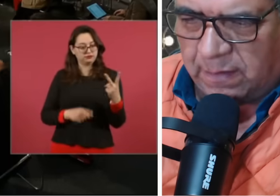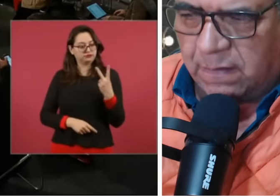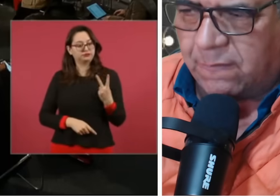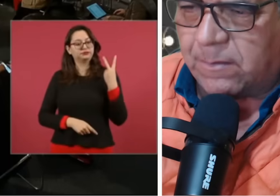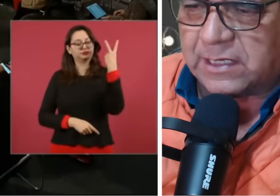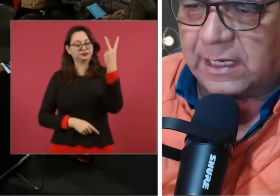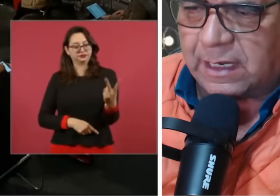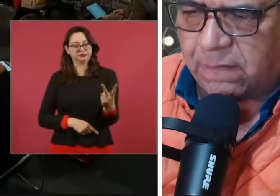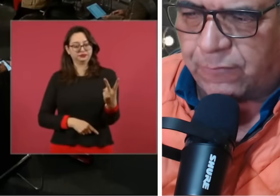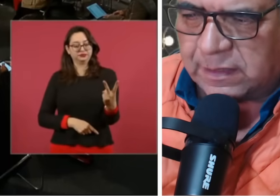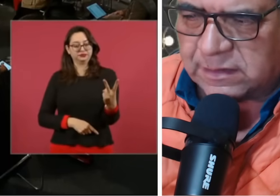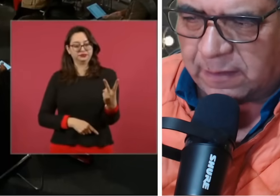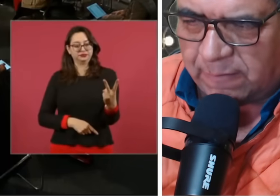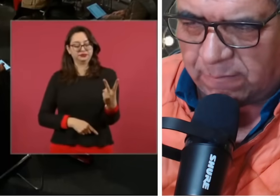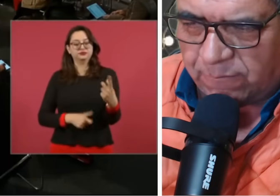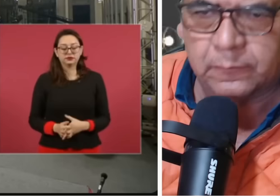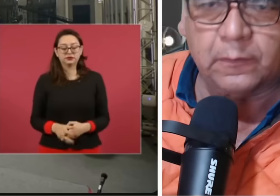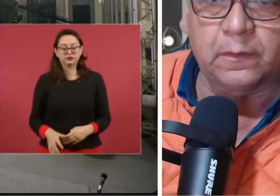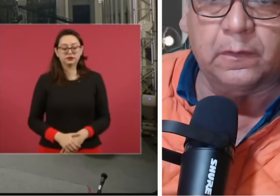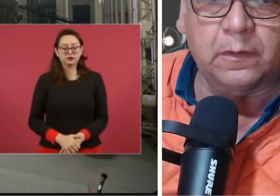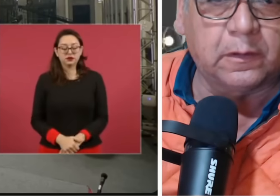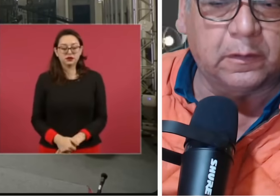Sinué. Vamos a ir a la conferencia.